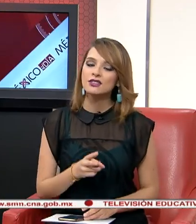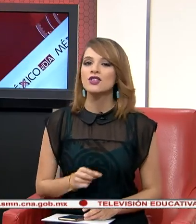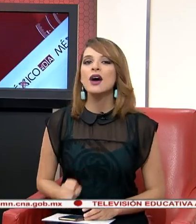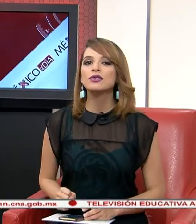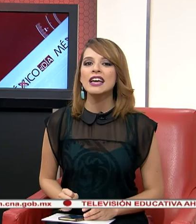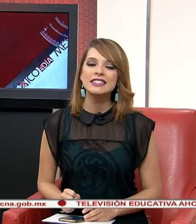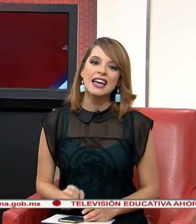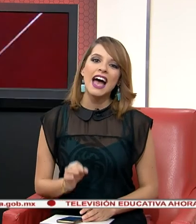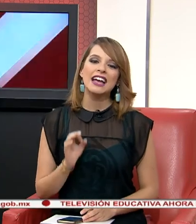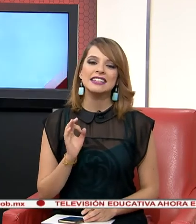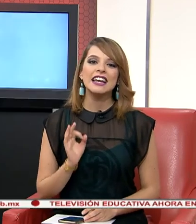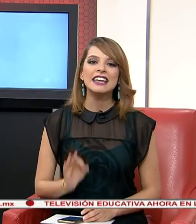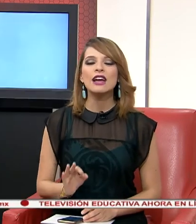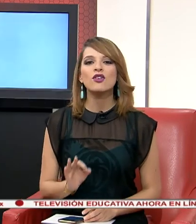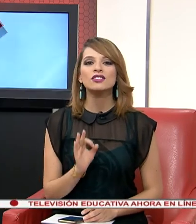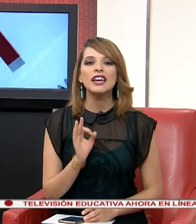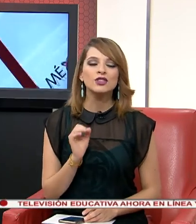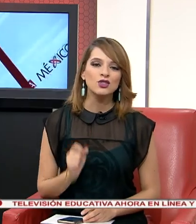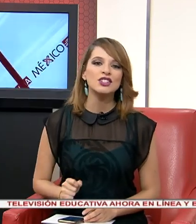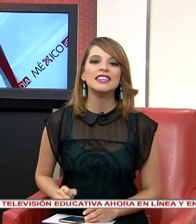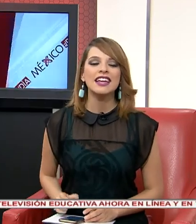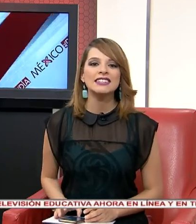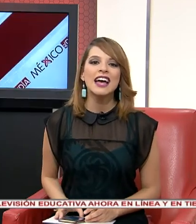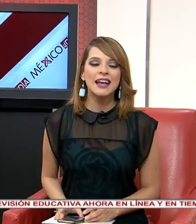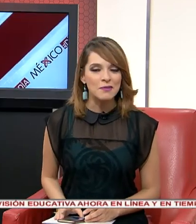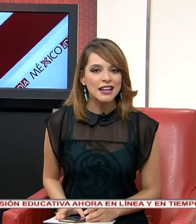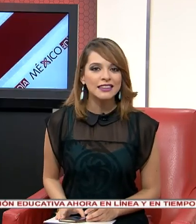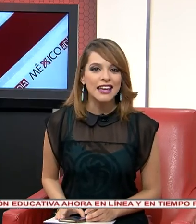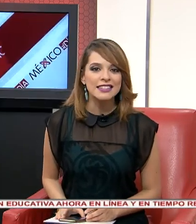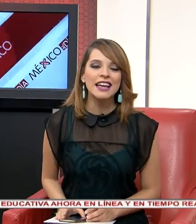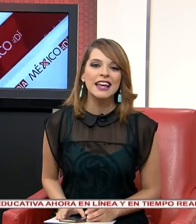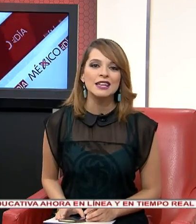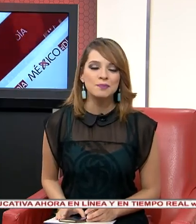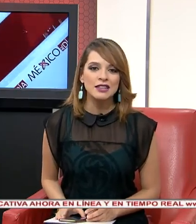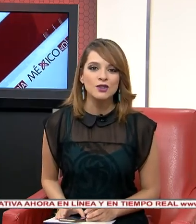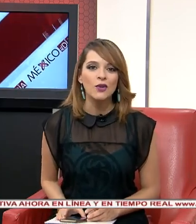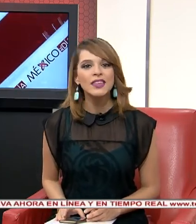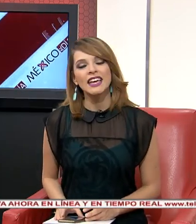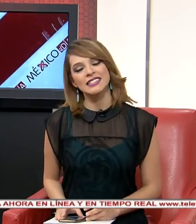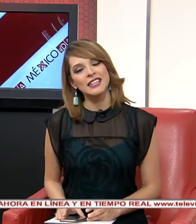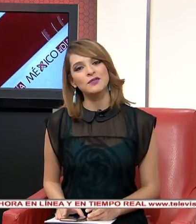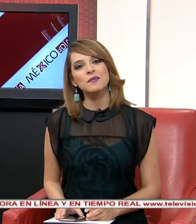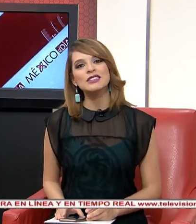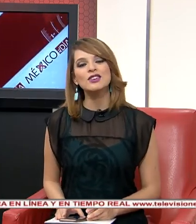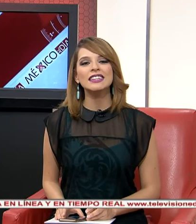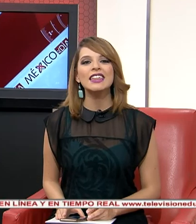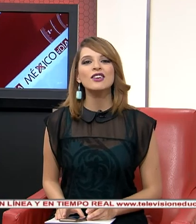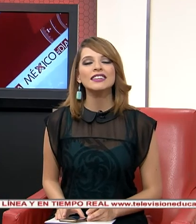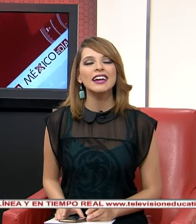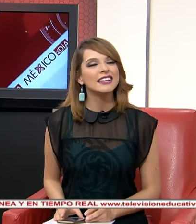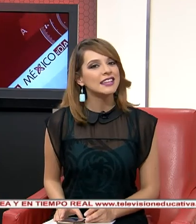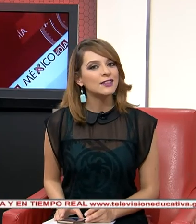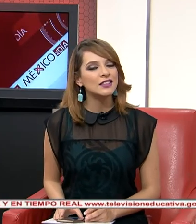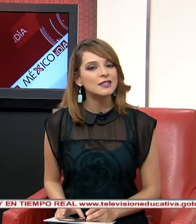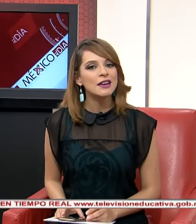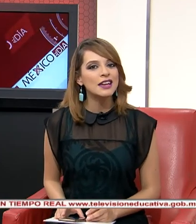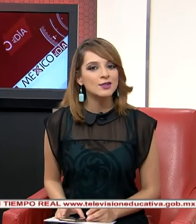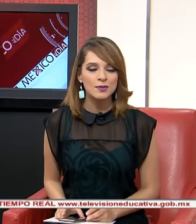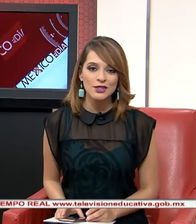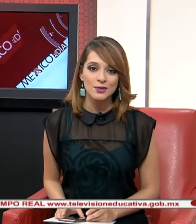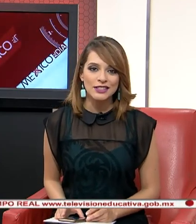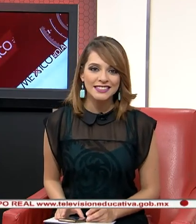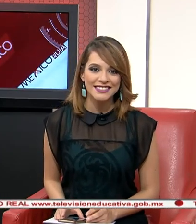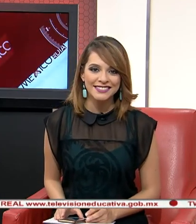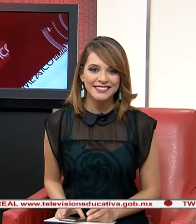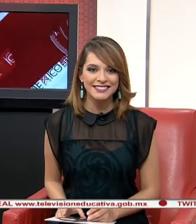2 astronautas hacen el récord de 200 caminatas en el espacio. Esta es la información el día de hoy. Que tengan excelente fin de semana y nos